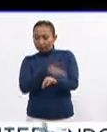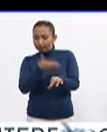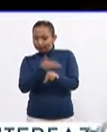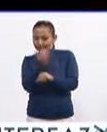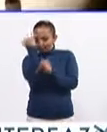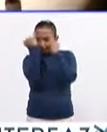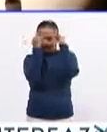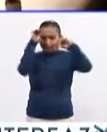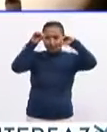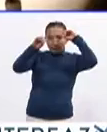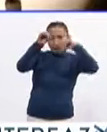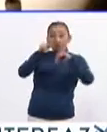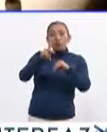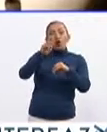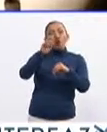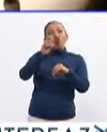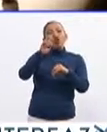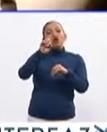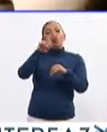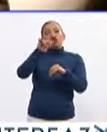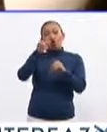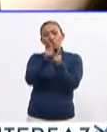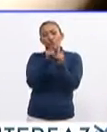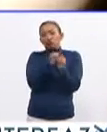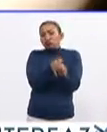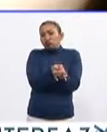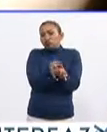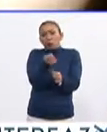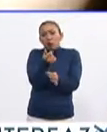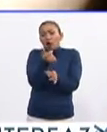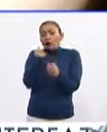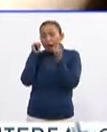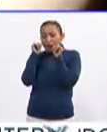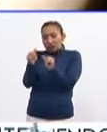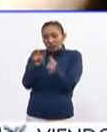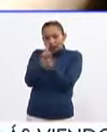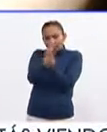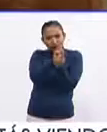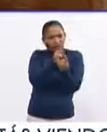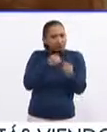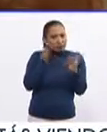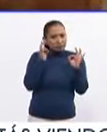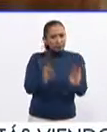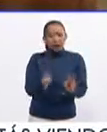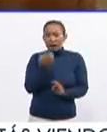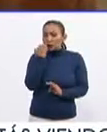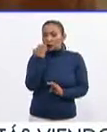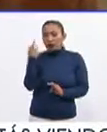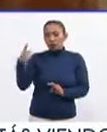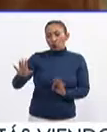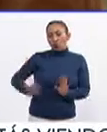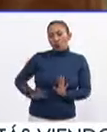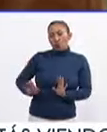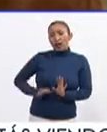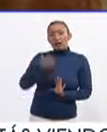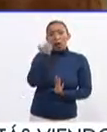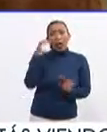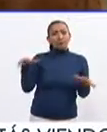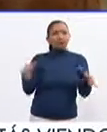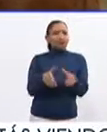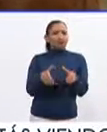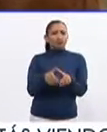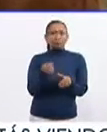procesos creativos y de producción. Los grupos son pequeños y la atención es personalizada. Es una escuela que su característica es una escuela